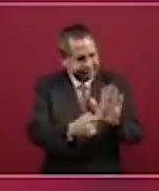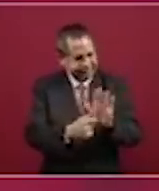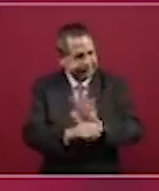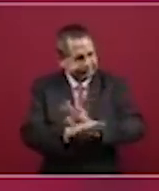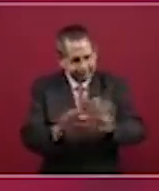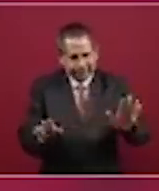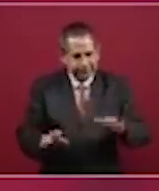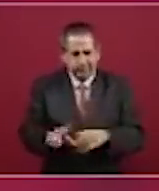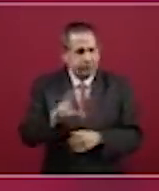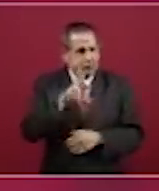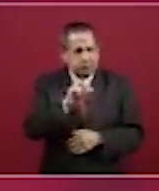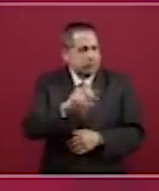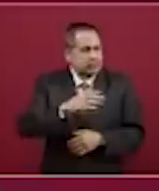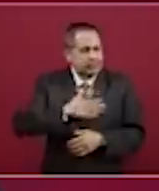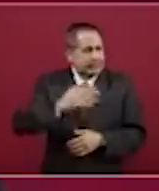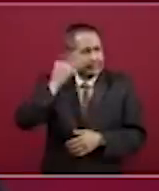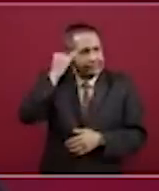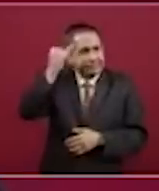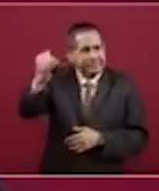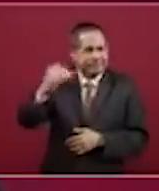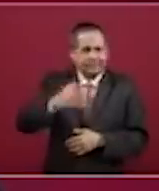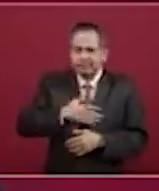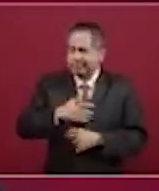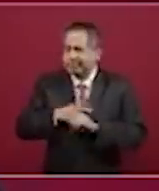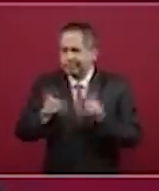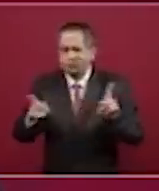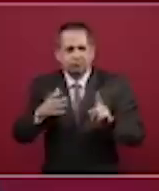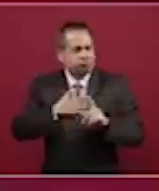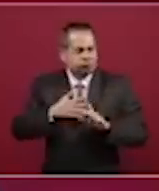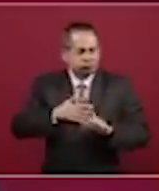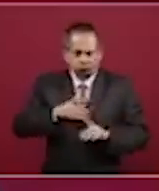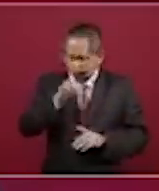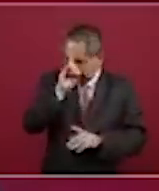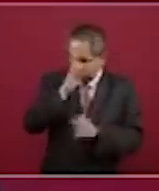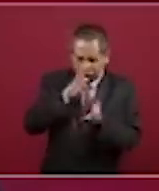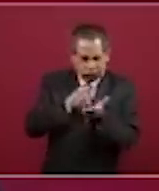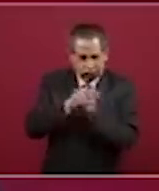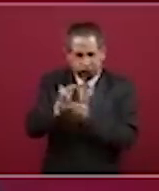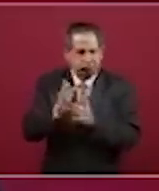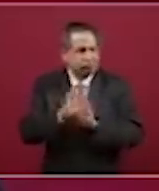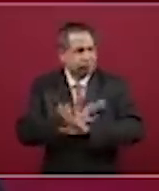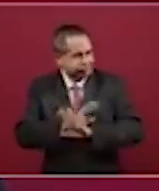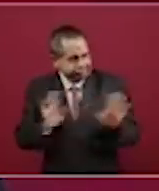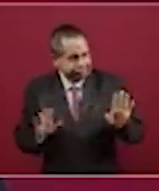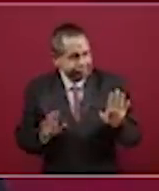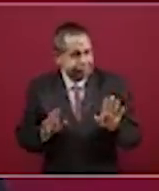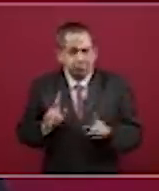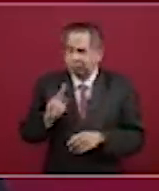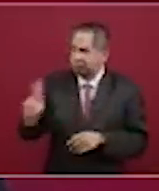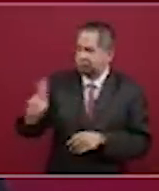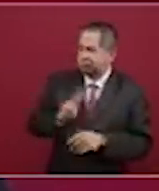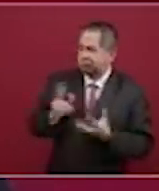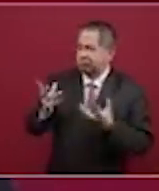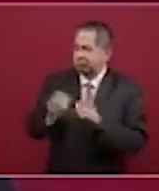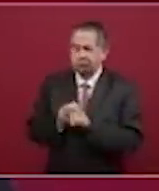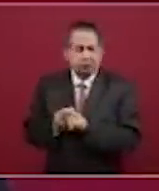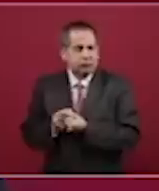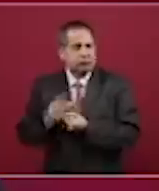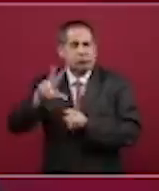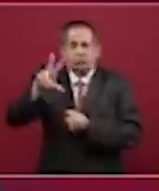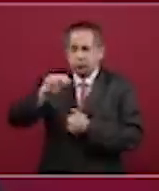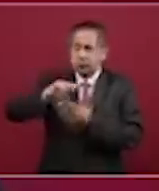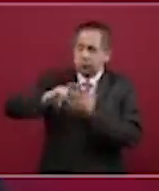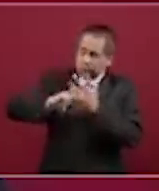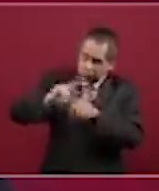de que eso va en contra de mis principios, de mis convicciones, que soy partidario del sufragio efectivo, de la